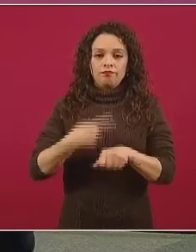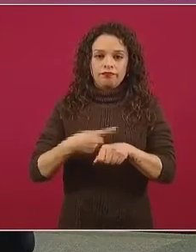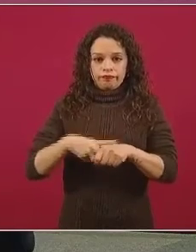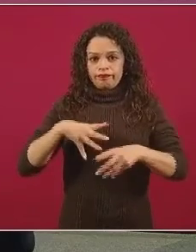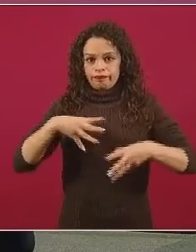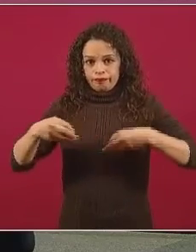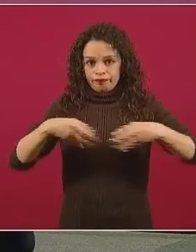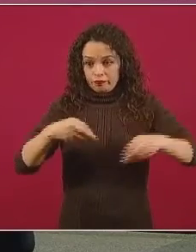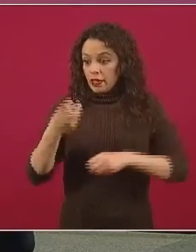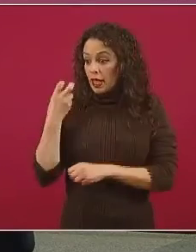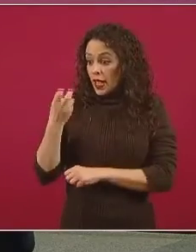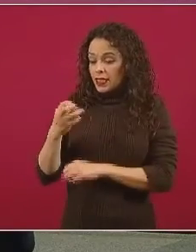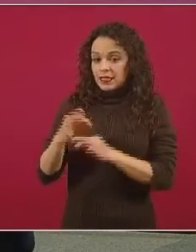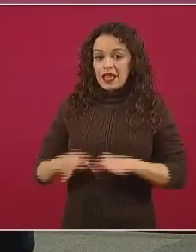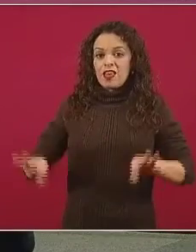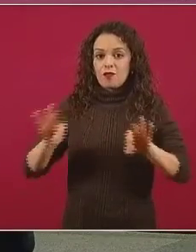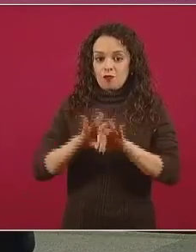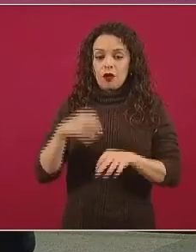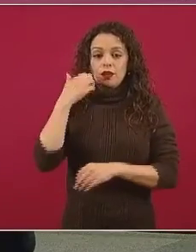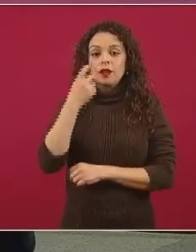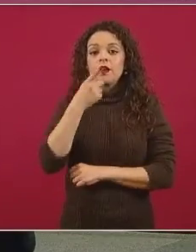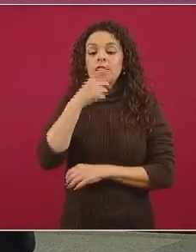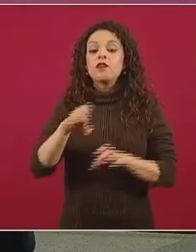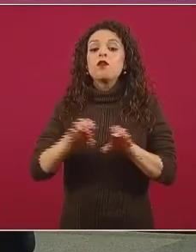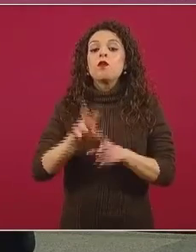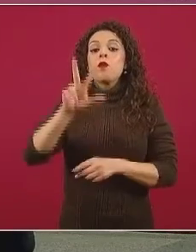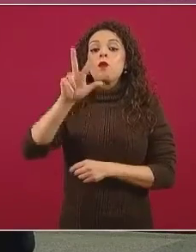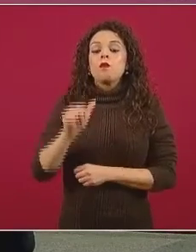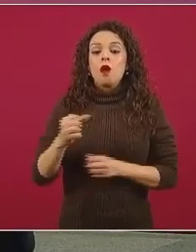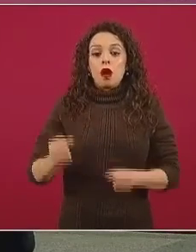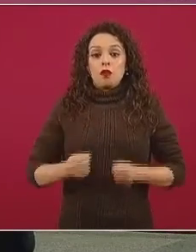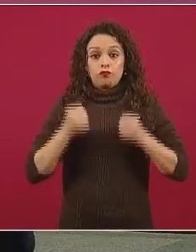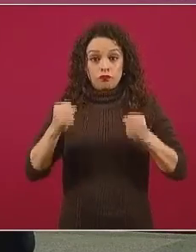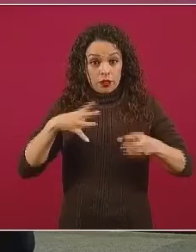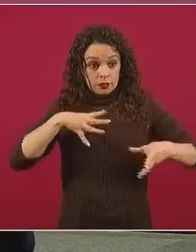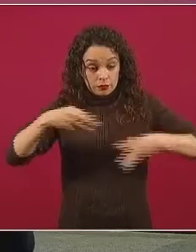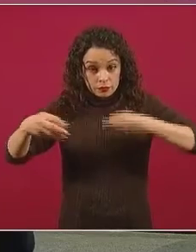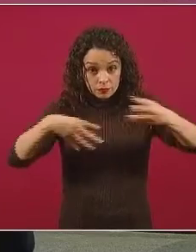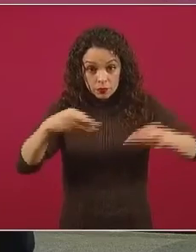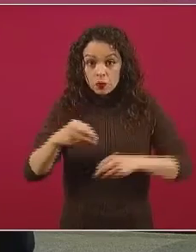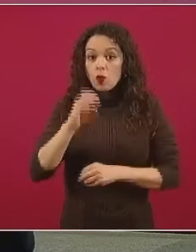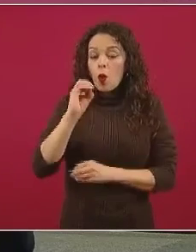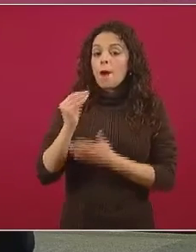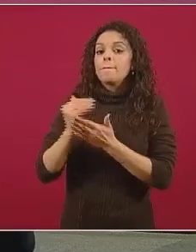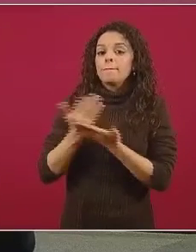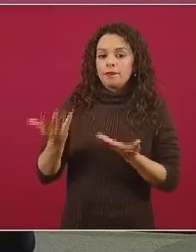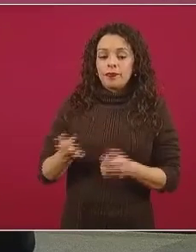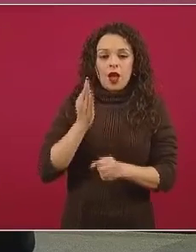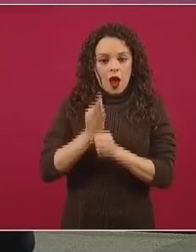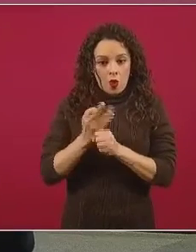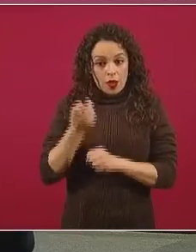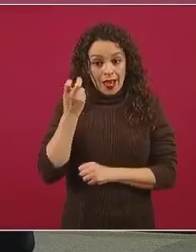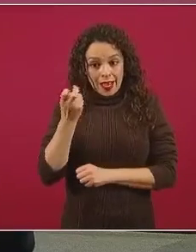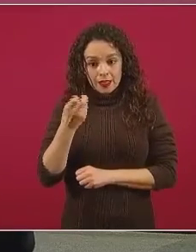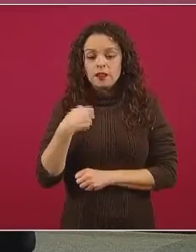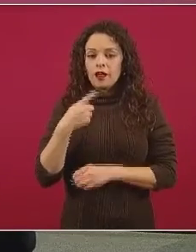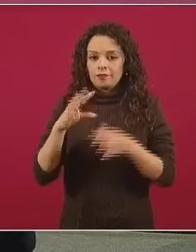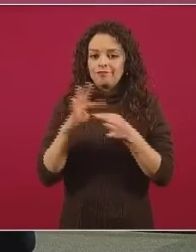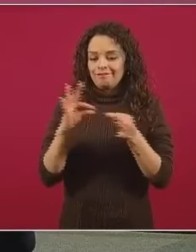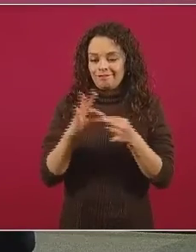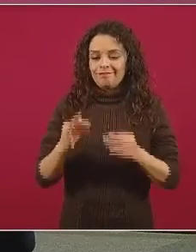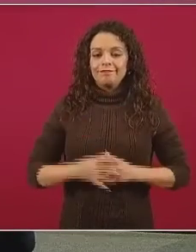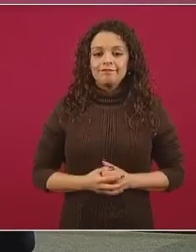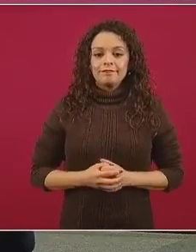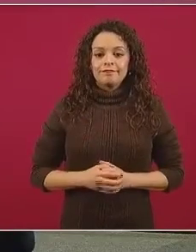que habla de la actividad epidémica y el potencial de contagio, que ahorita quiero destacar este elemento. La siguiente.